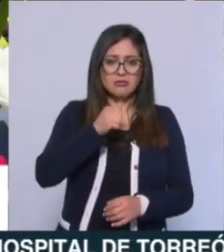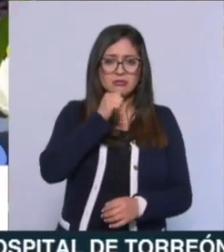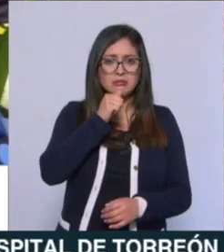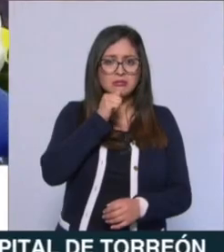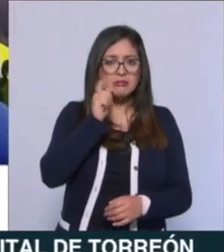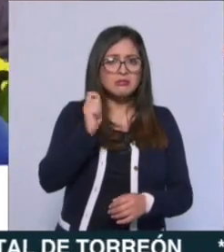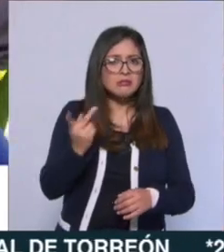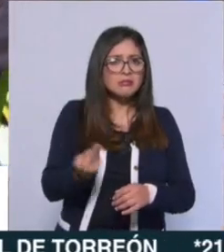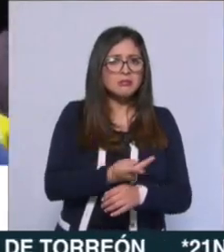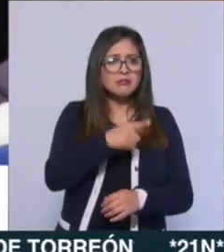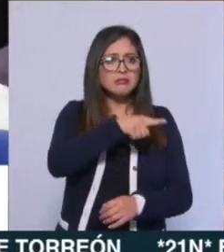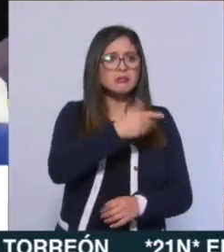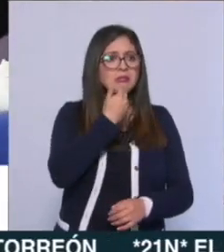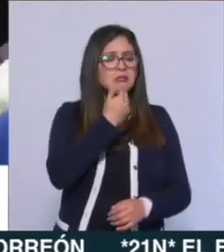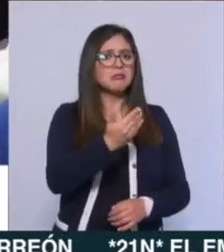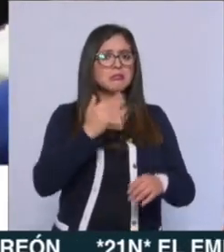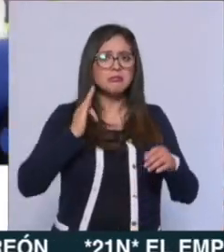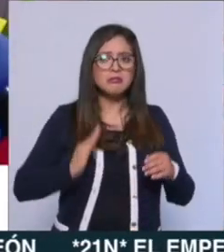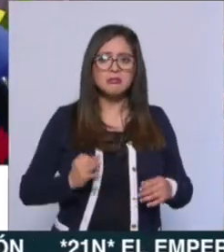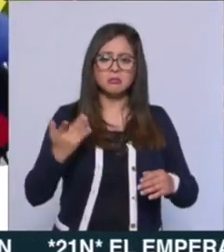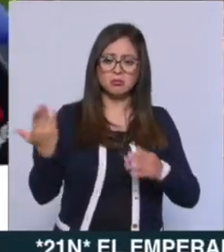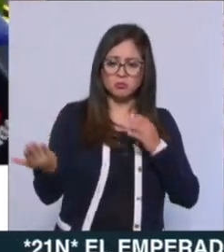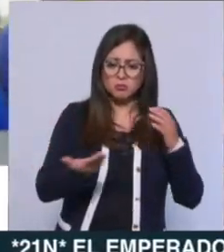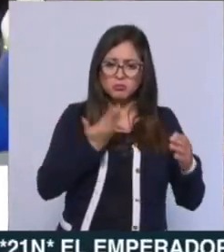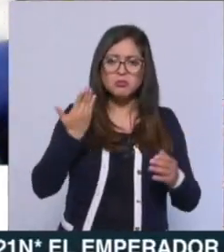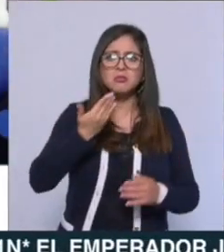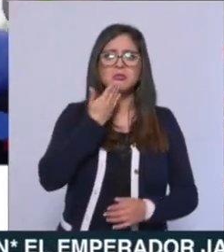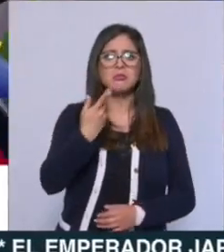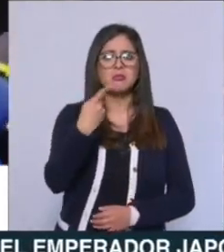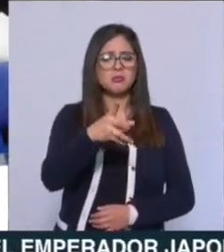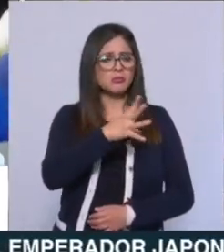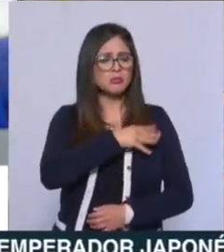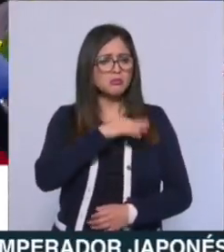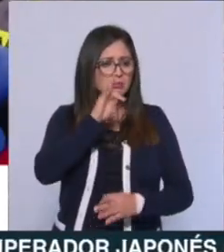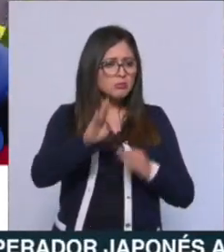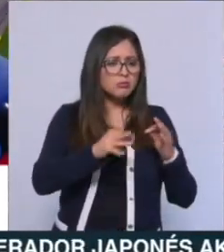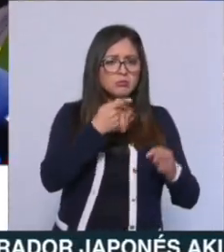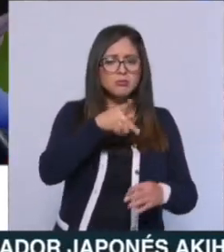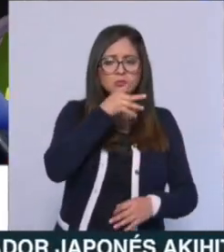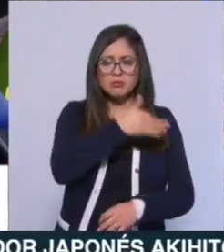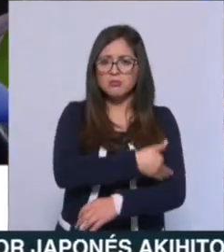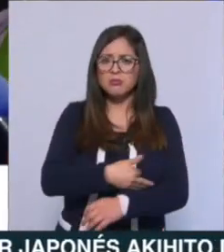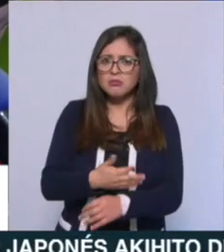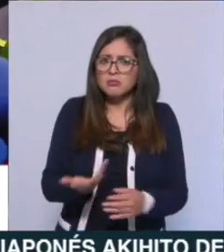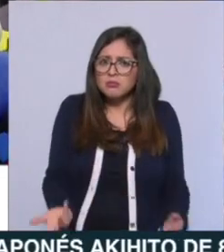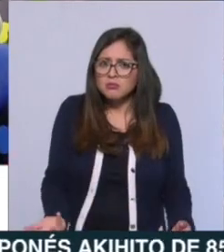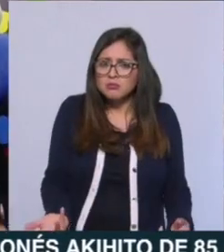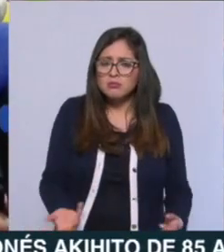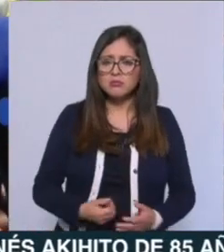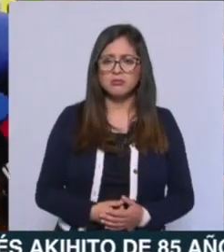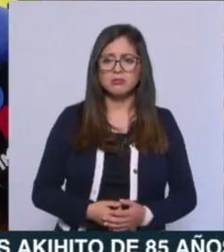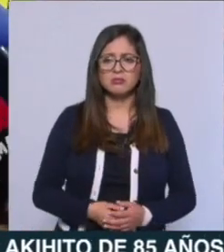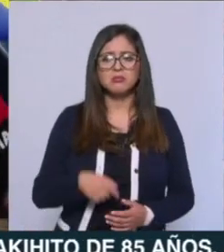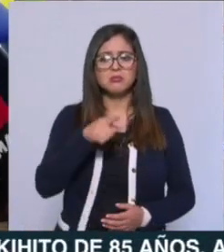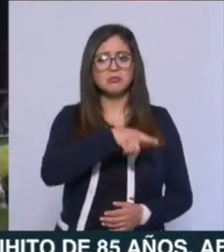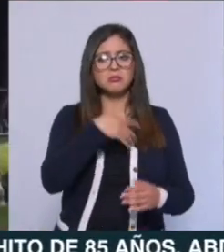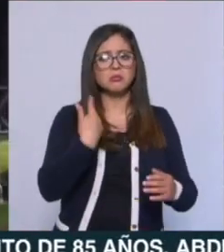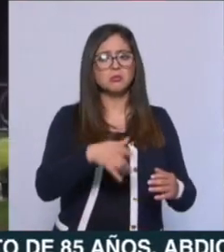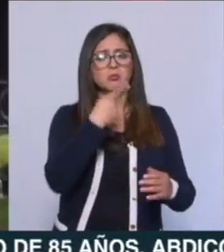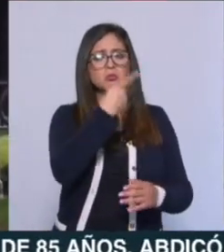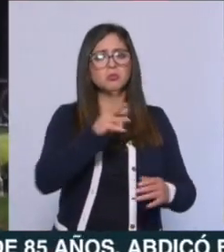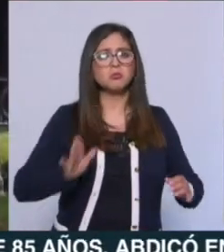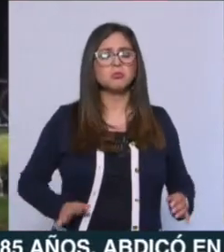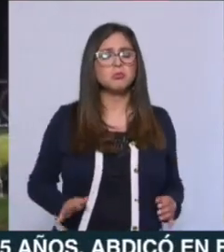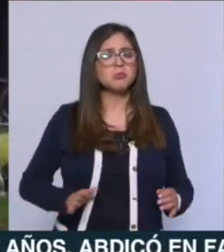tranquila, muy estudiosa, muy buena hija. Era una niña muy linda y un ejemplo a seguir.